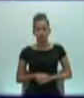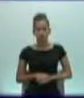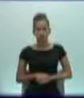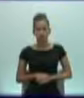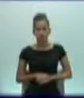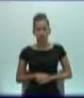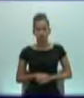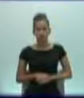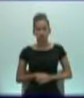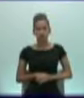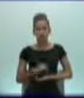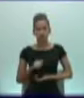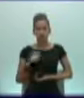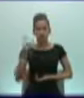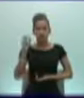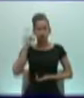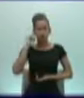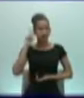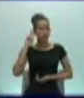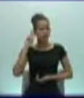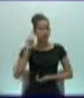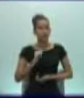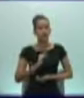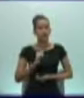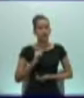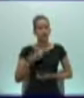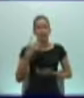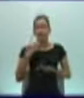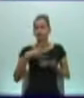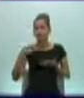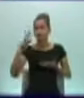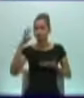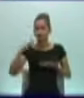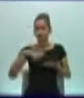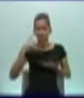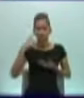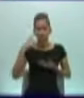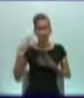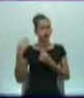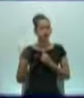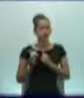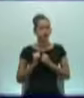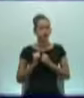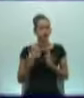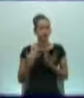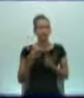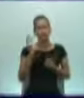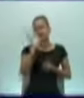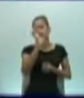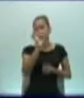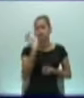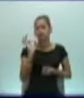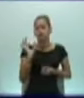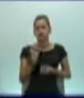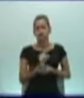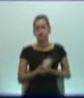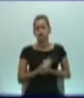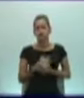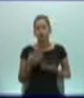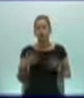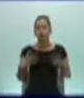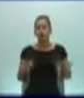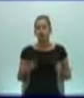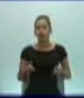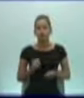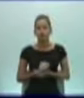Vamos a recordar entonces a través de la tabla que vimos en la emisión anterior cuáles son los porcientos cómodos.